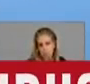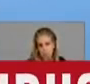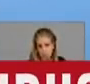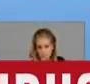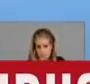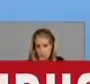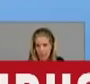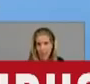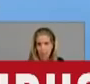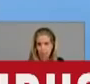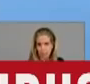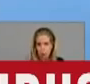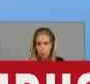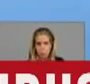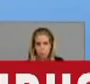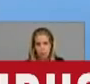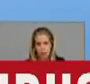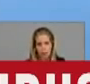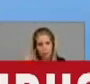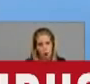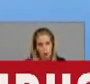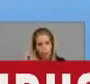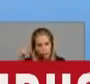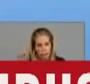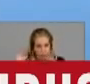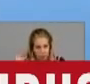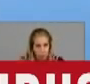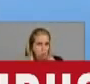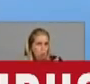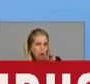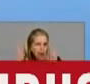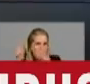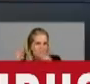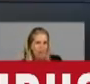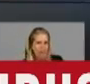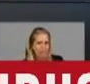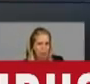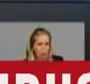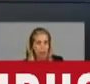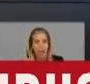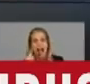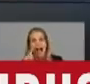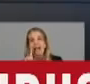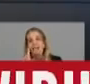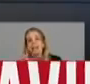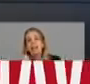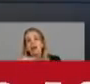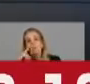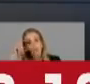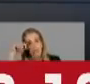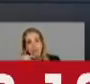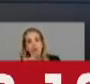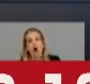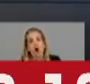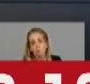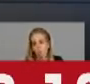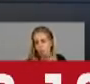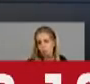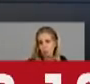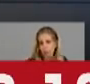ustedes, que es la cantidad de muertos. En, por ejemplo, provincia de Buenos Aires, digo un dato